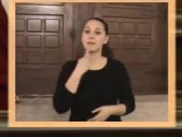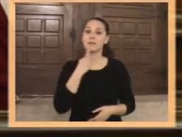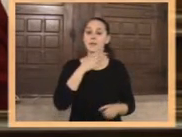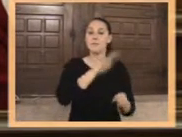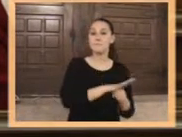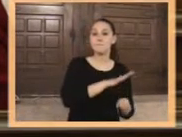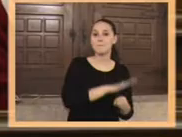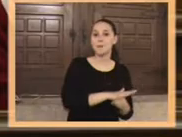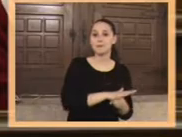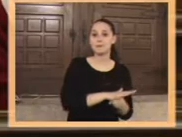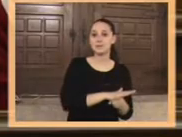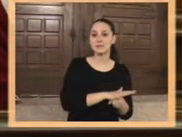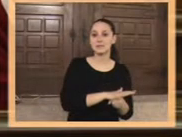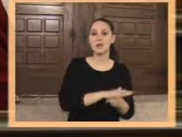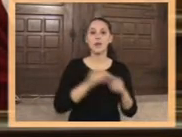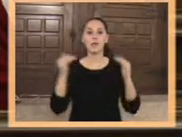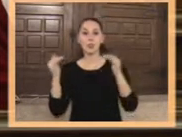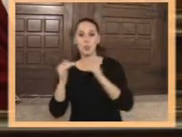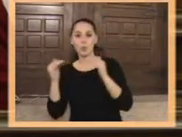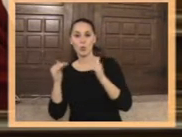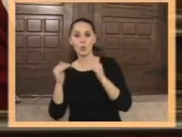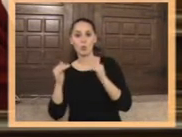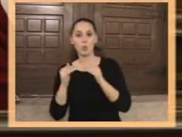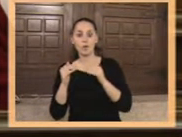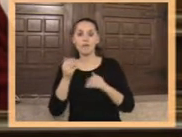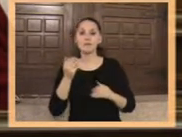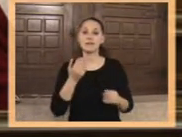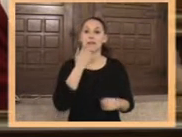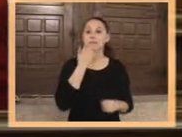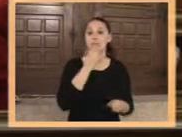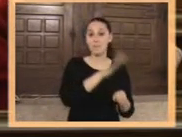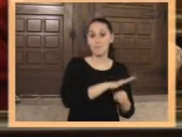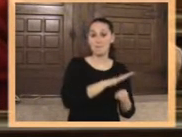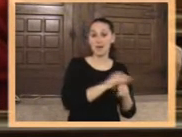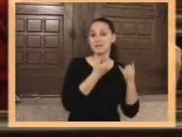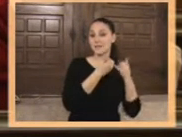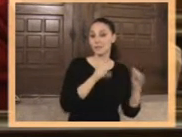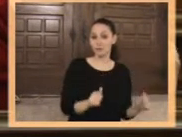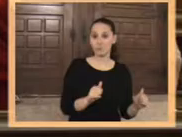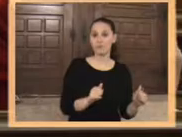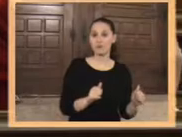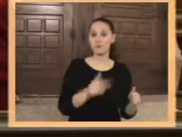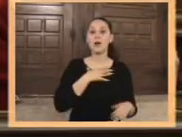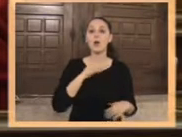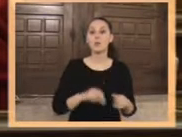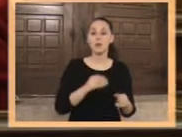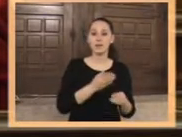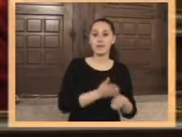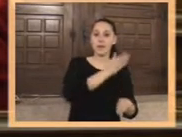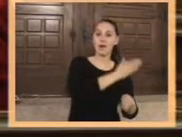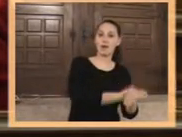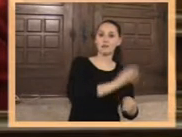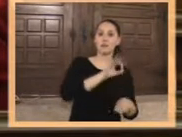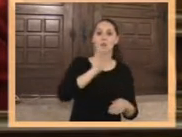con festivos. Excepcionalmente, en el caso de que el martes sea festivo, se puede trasladar el mercado al día anterior o